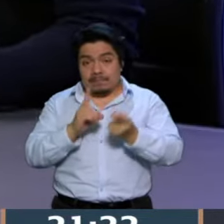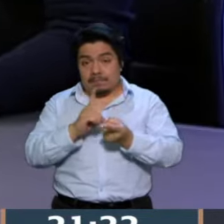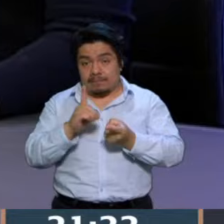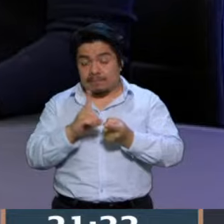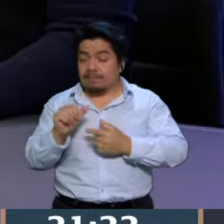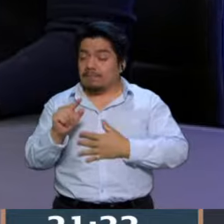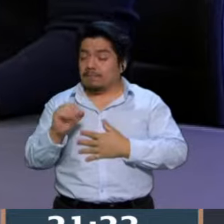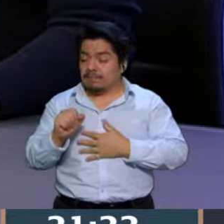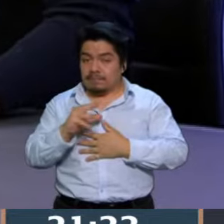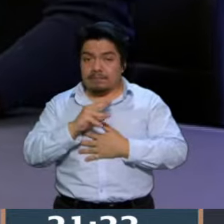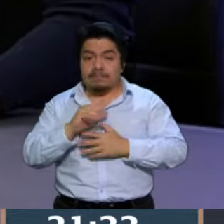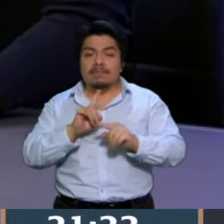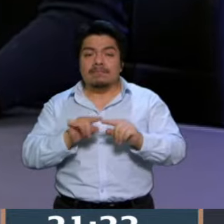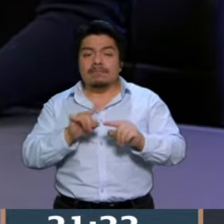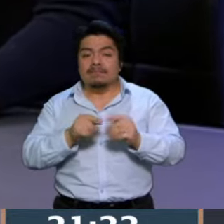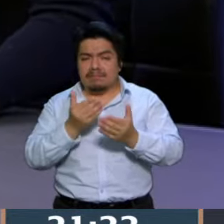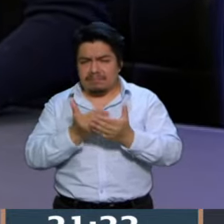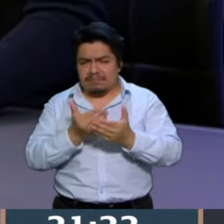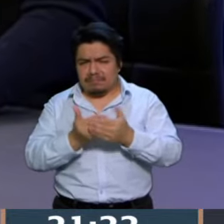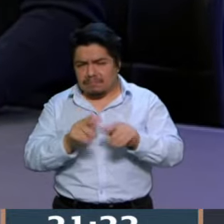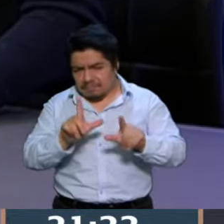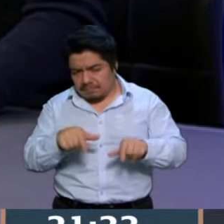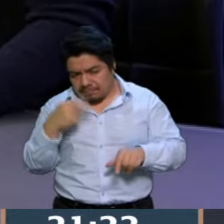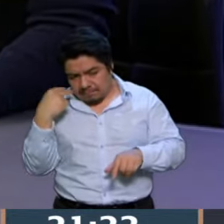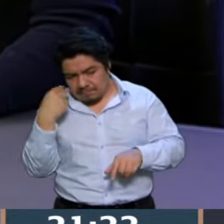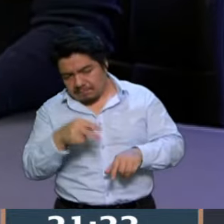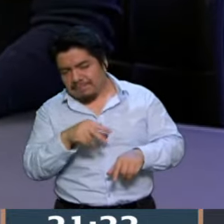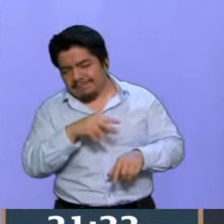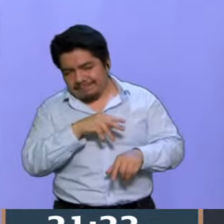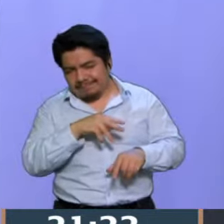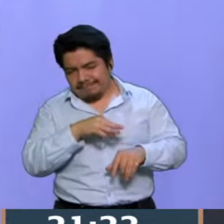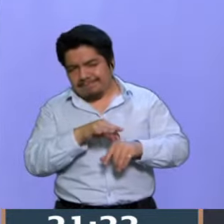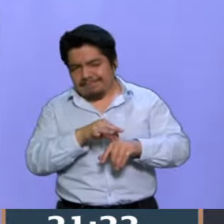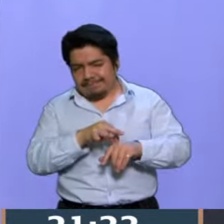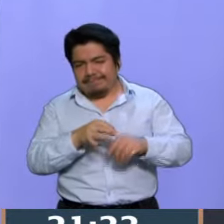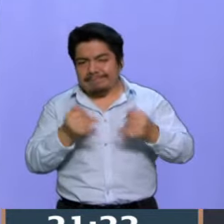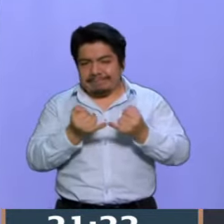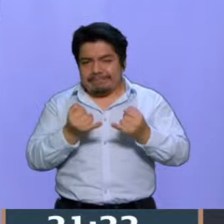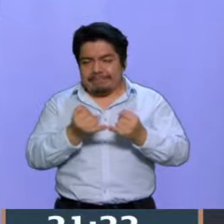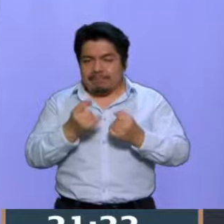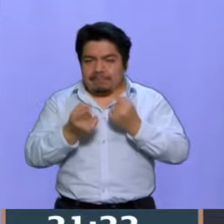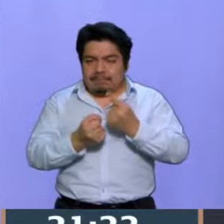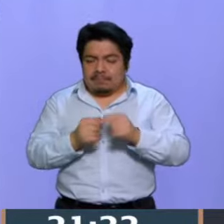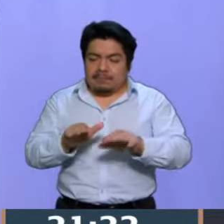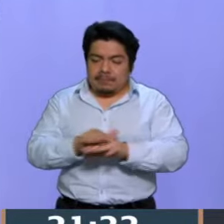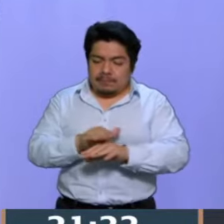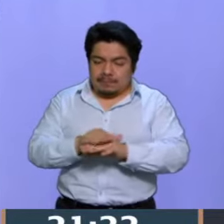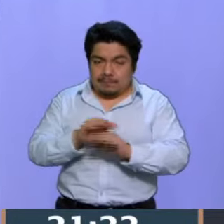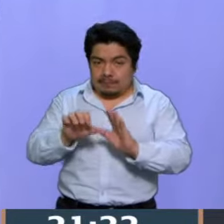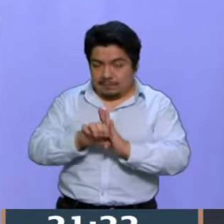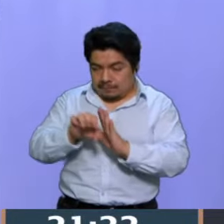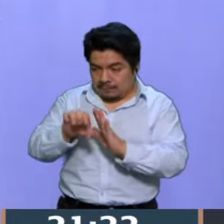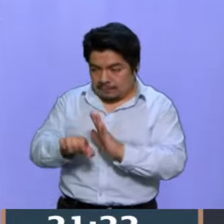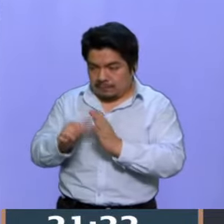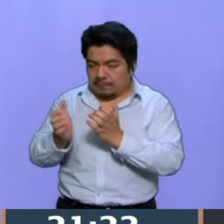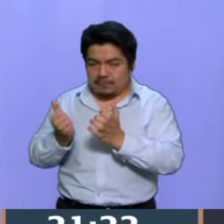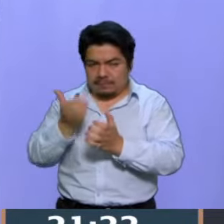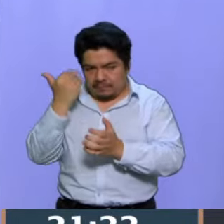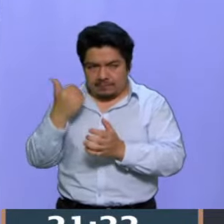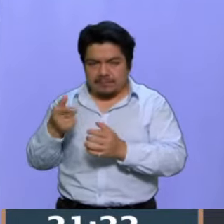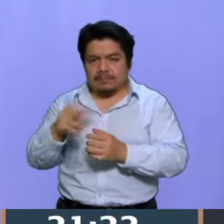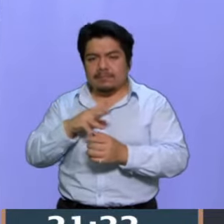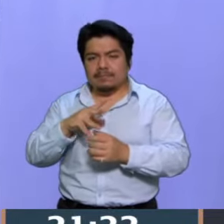estas mediciones, pero son datos que sí se ven en la realidad. Por ejemplo, y también han impulsado cambios, me parece. Por ejemplo, hablando de un ejercicio que tuvimos hace